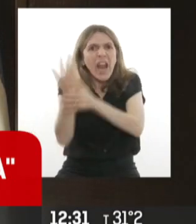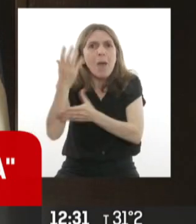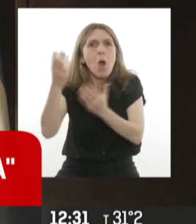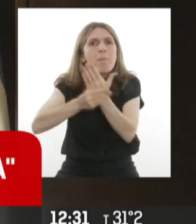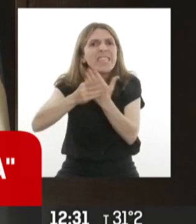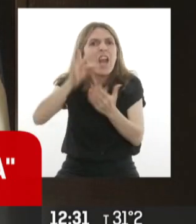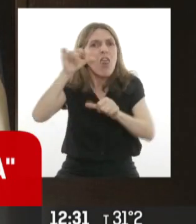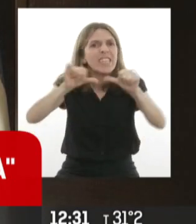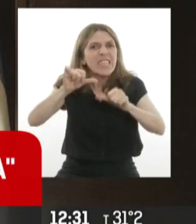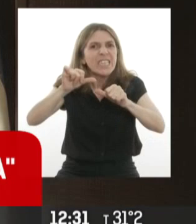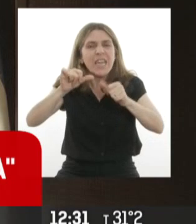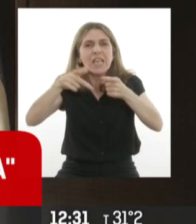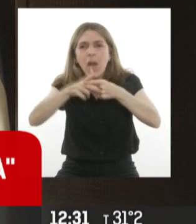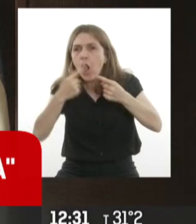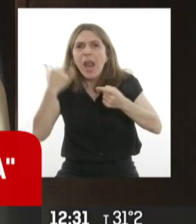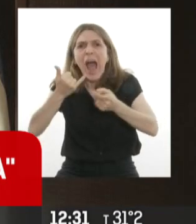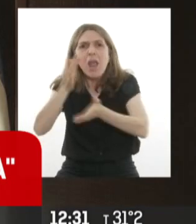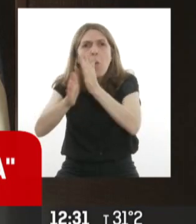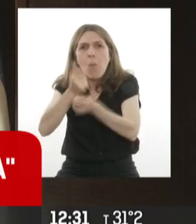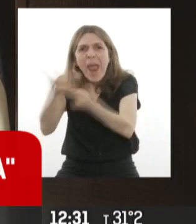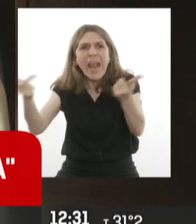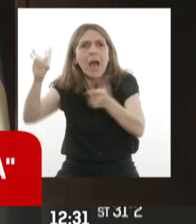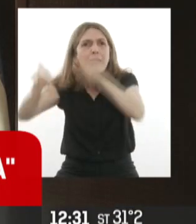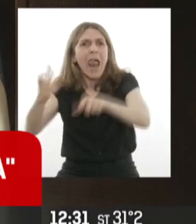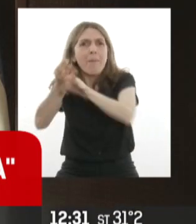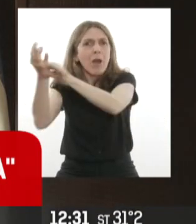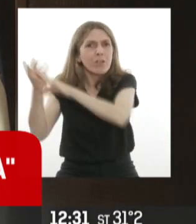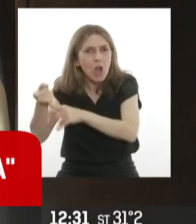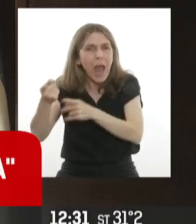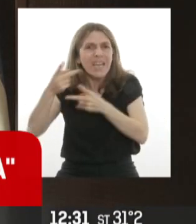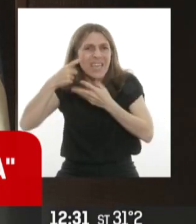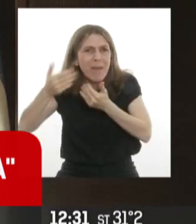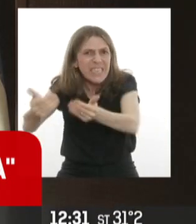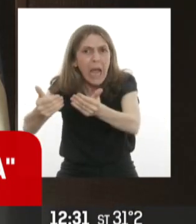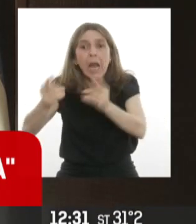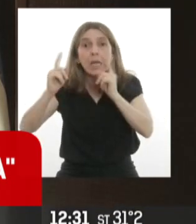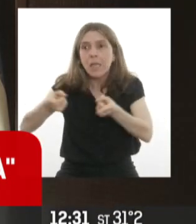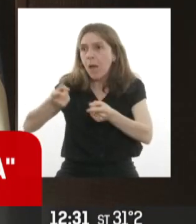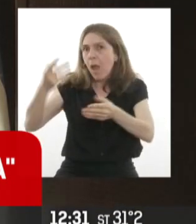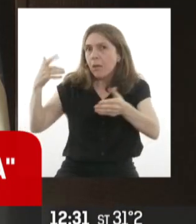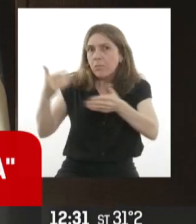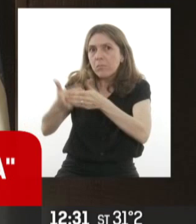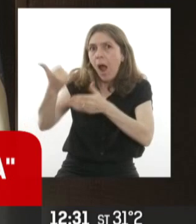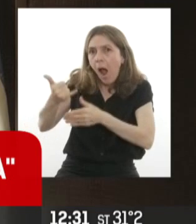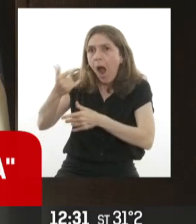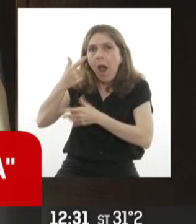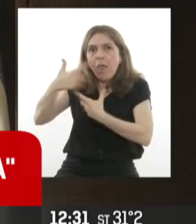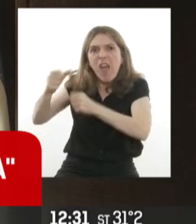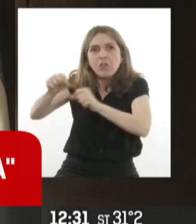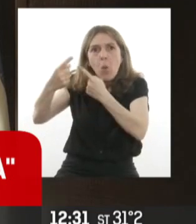ingreso de los investigadores y de los becarios, sino que también en este tiempo nos han dado respuesta a un montón de